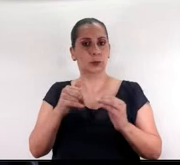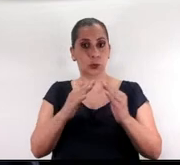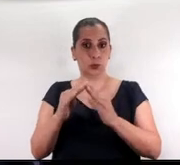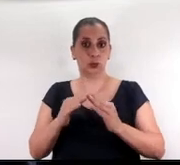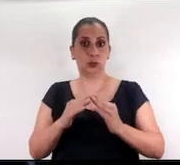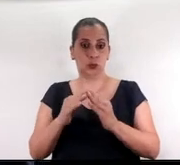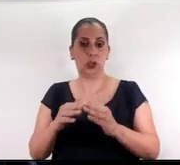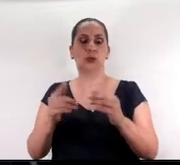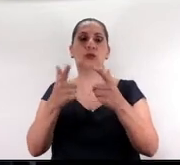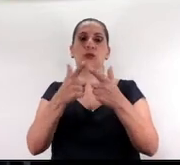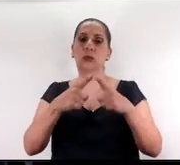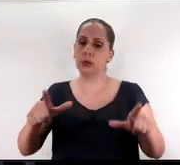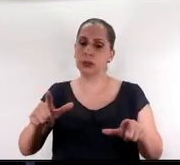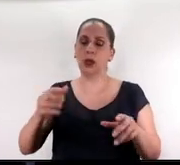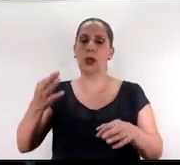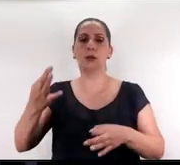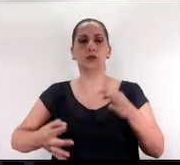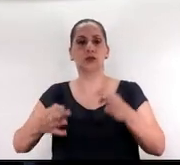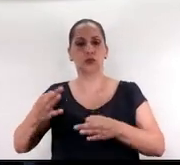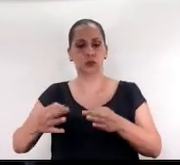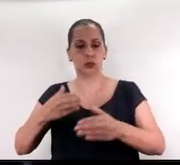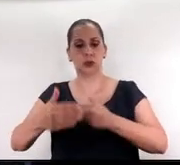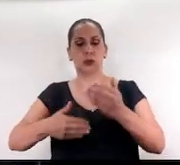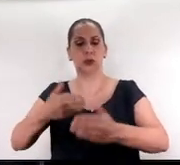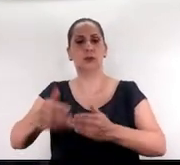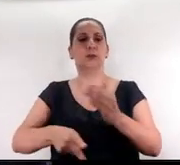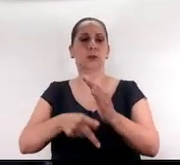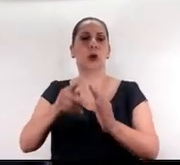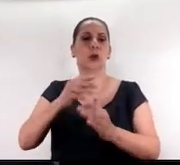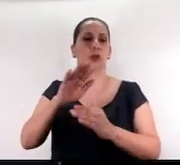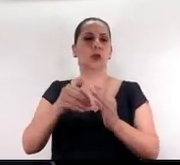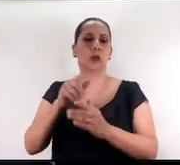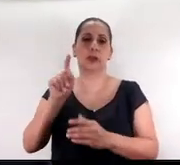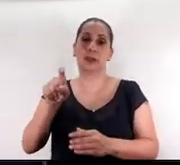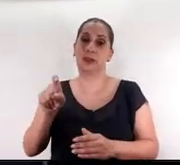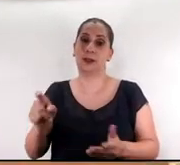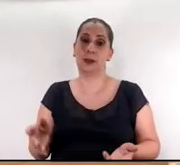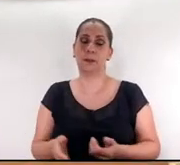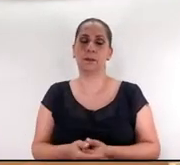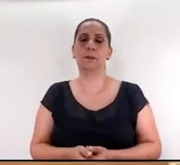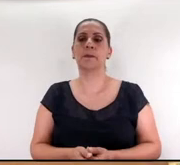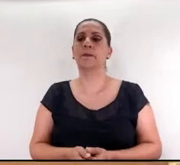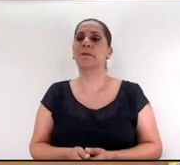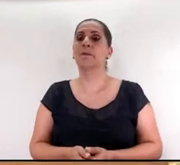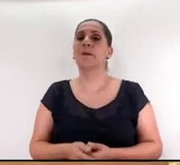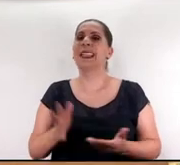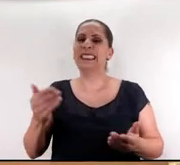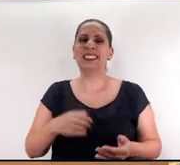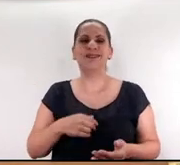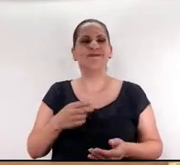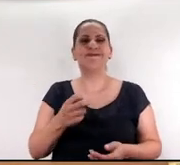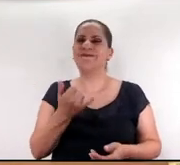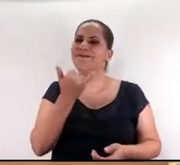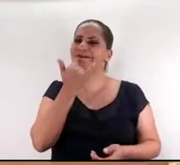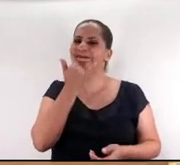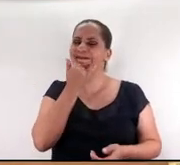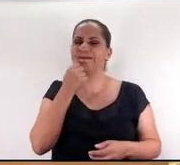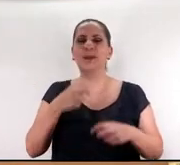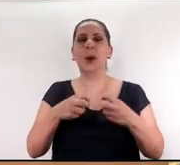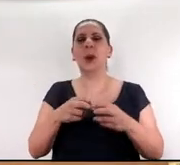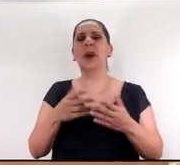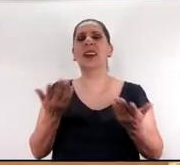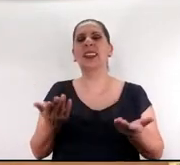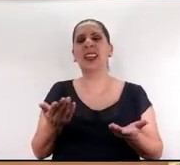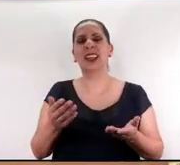la libertad, la justicia y el progreso que tanto necesitamos. El tacón de Aquiles es la simplificación